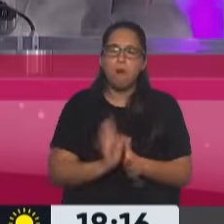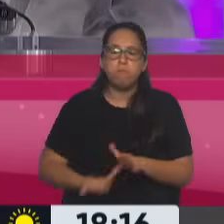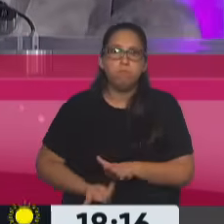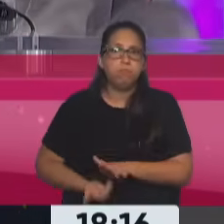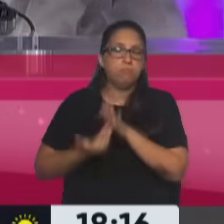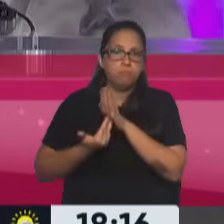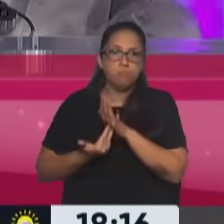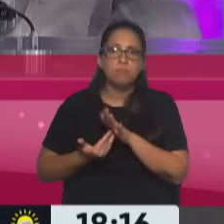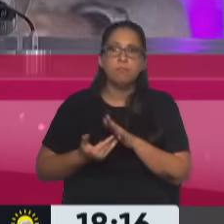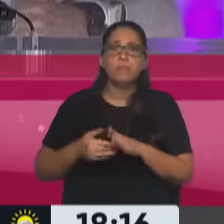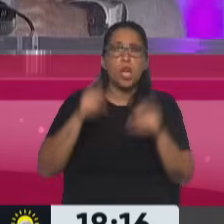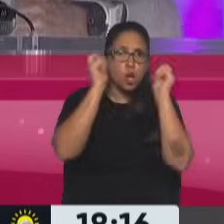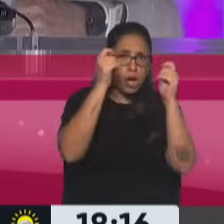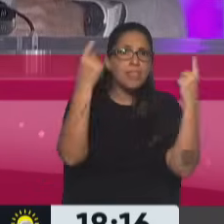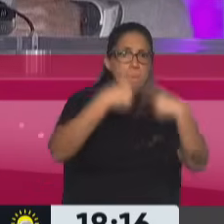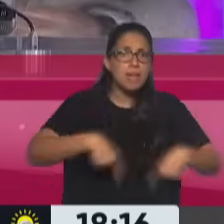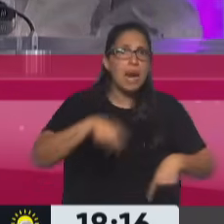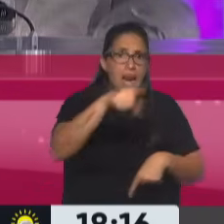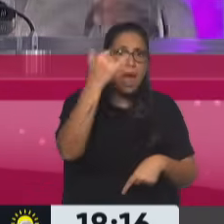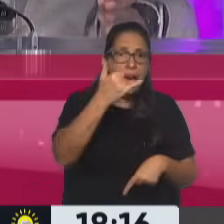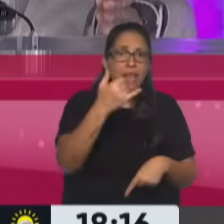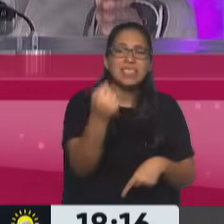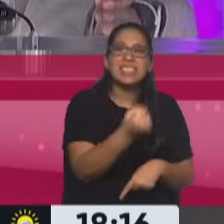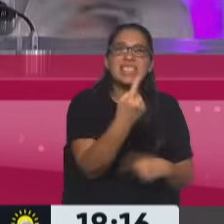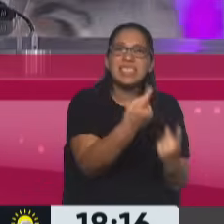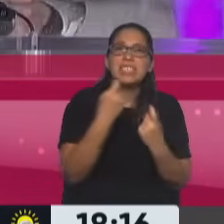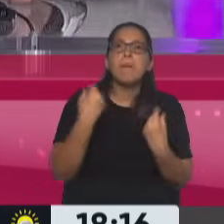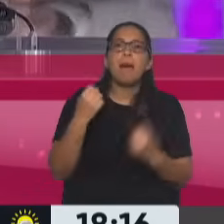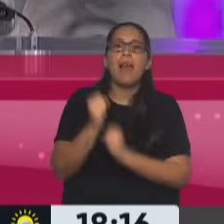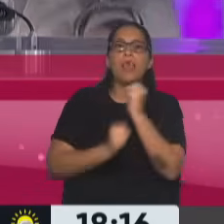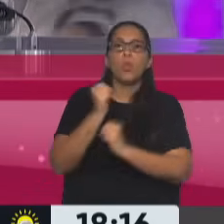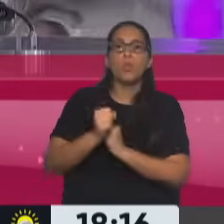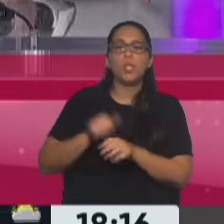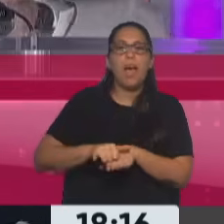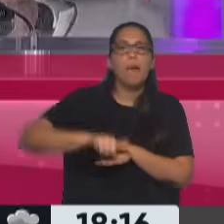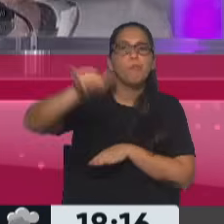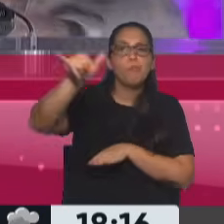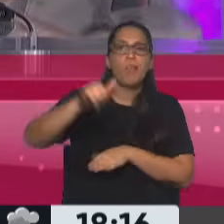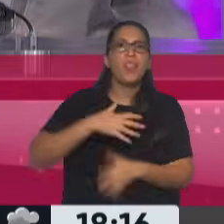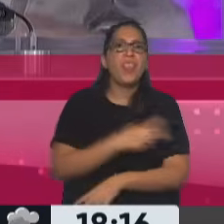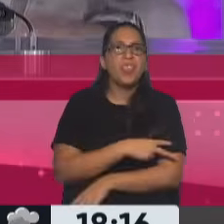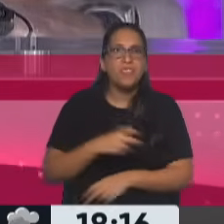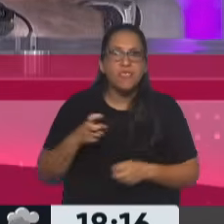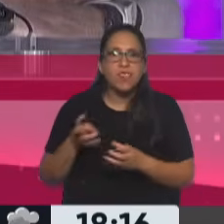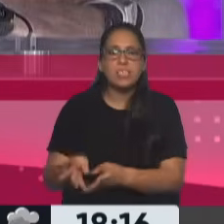Groenlandia hay una serie de minerales que son necesarios para la industria aérea y naval norteamericana, para la industria de la defensa, en esta lógica de